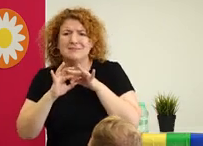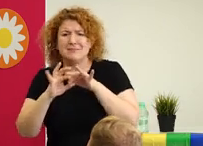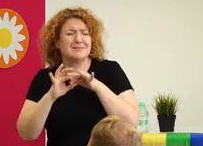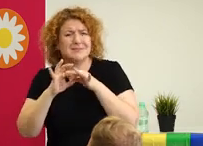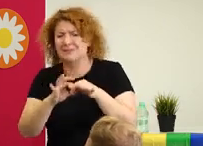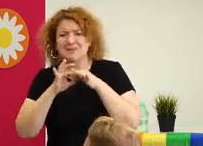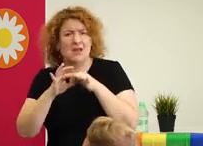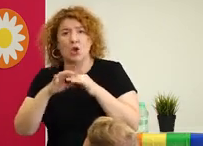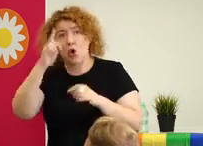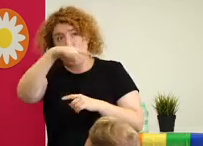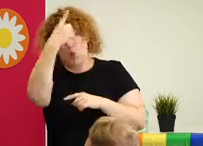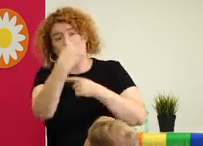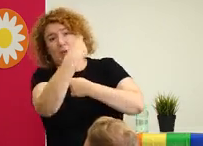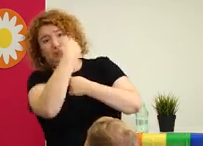una